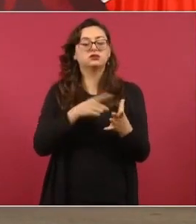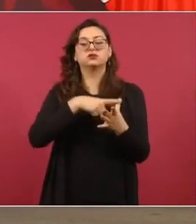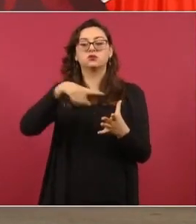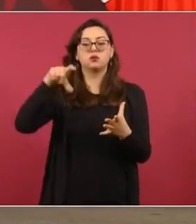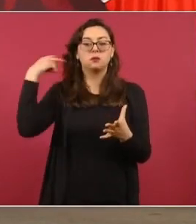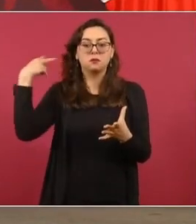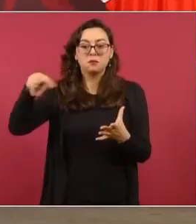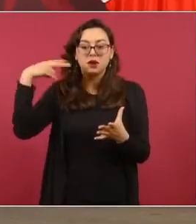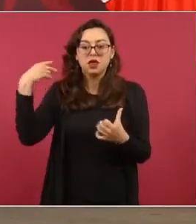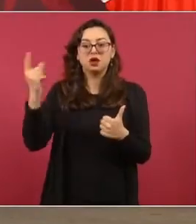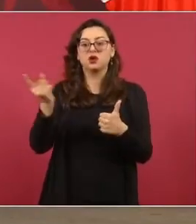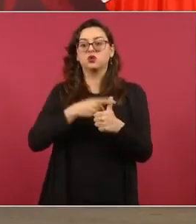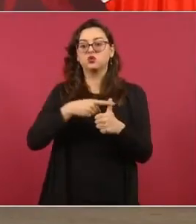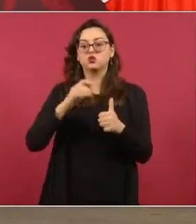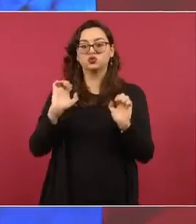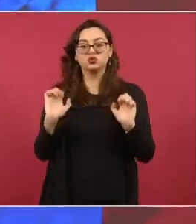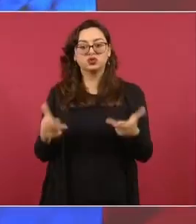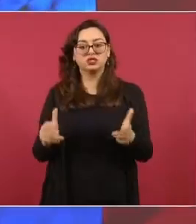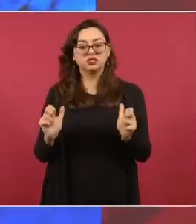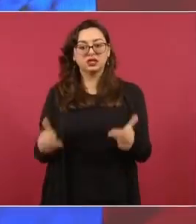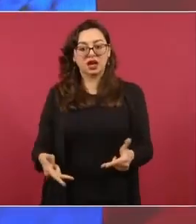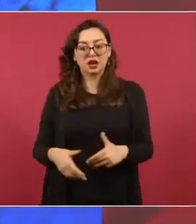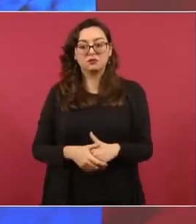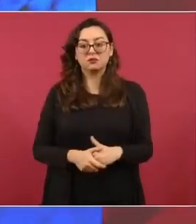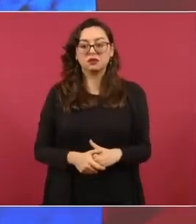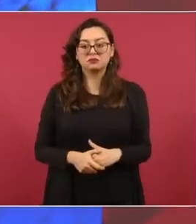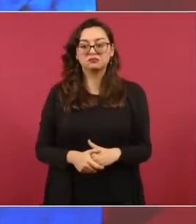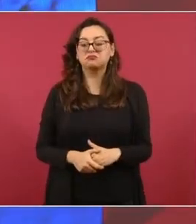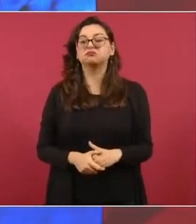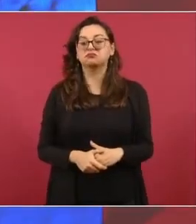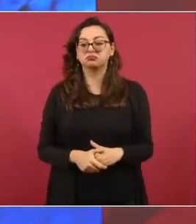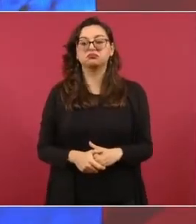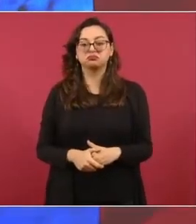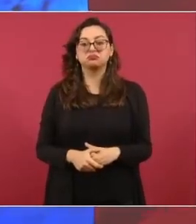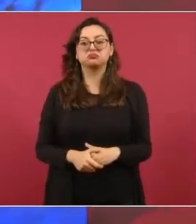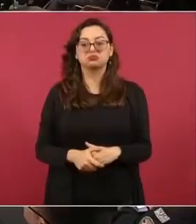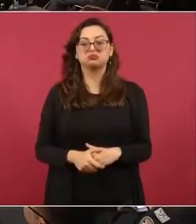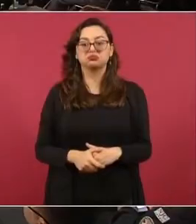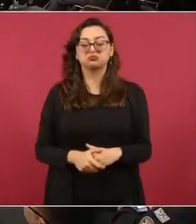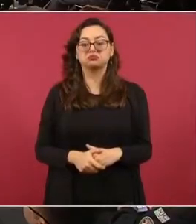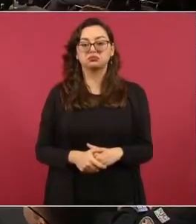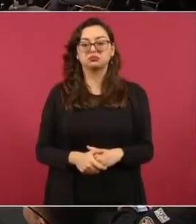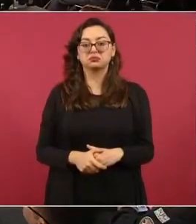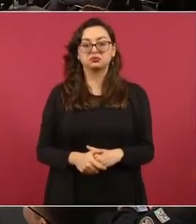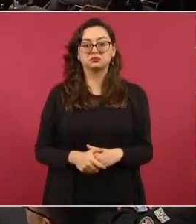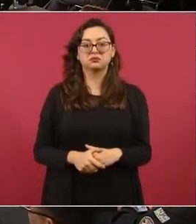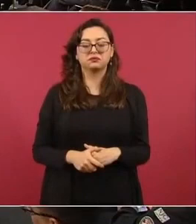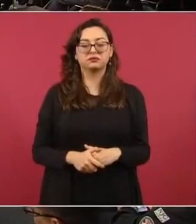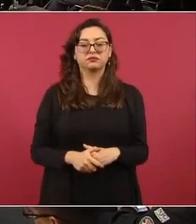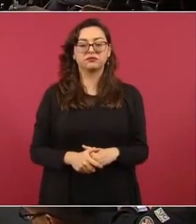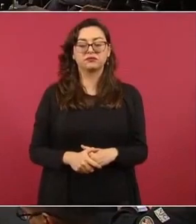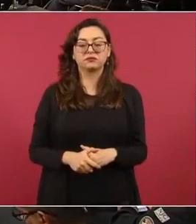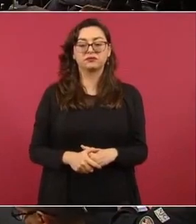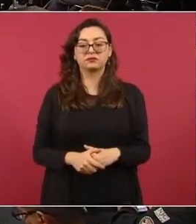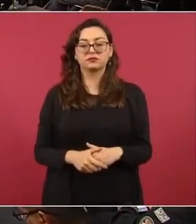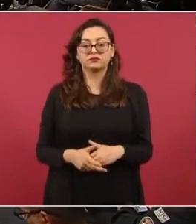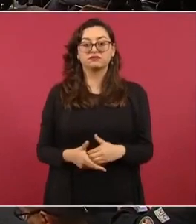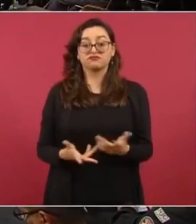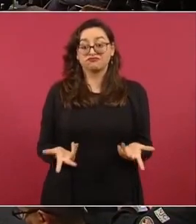Chiapas. Aquí vino a trabajar porque le dieron tierra. Mi